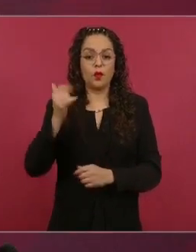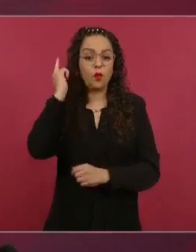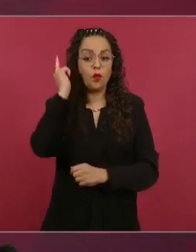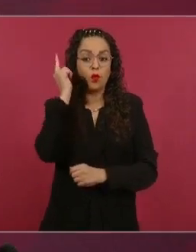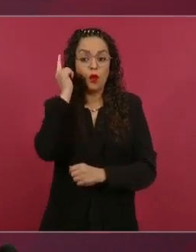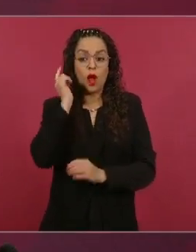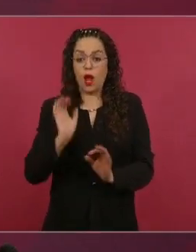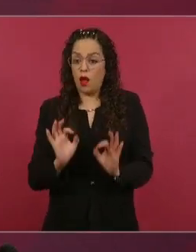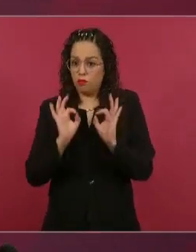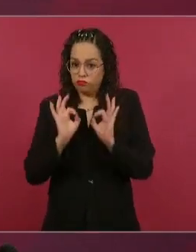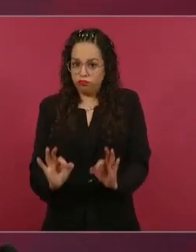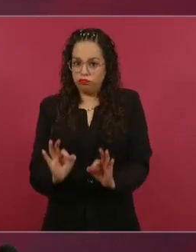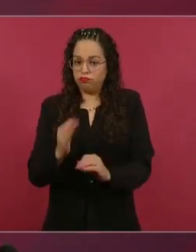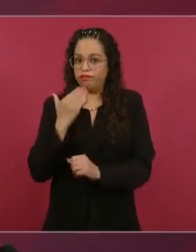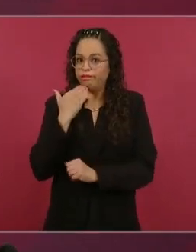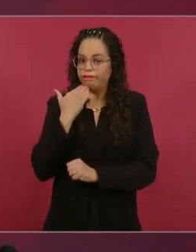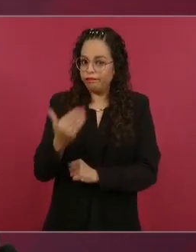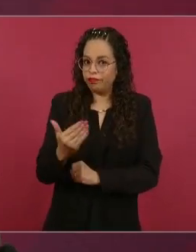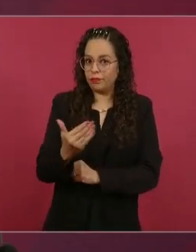prudencia,